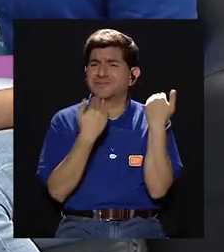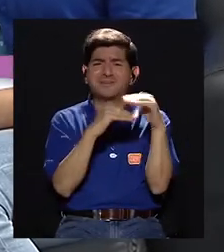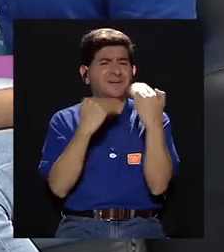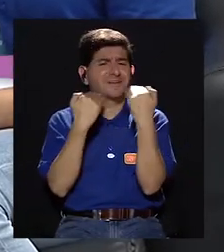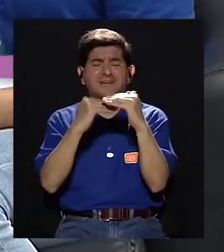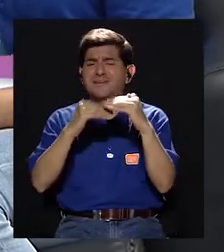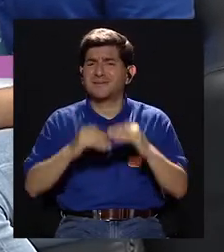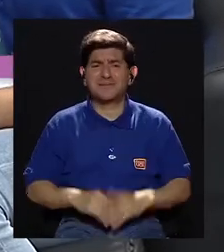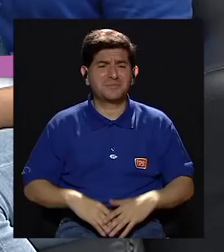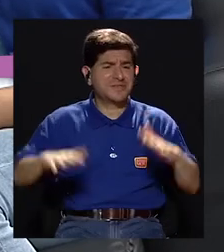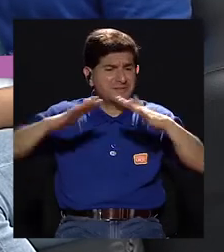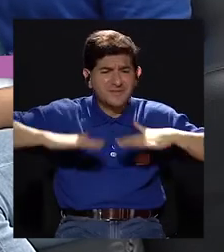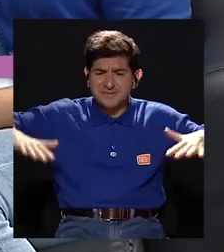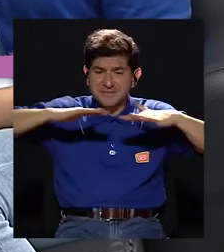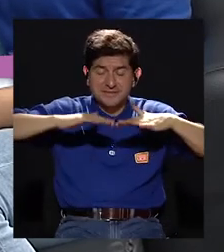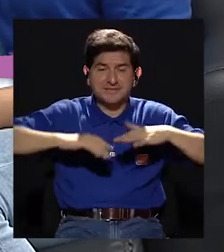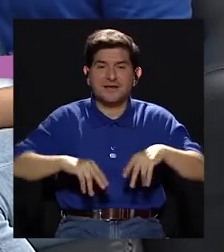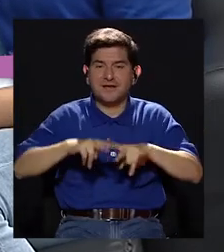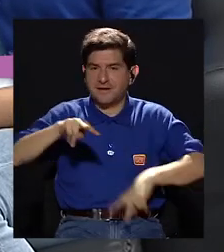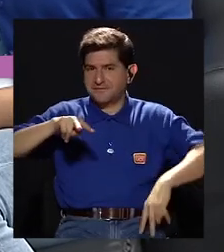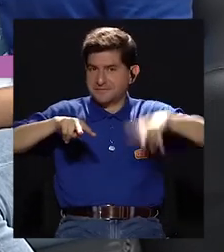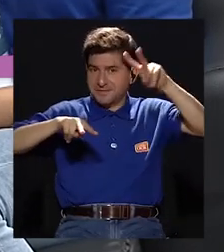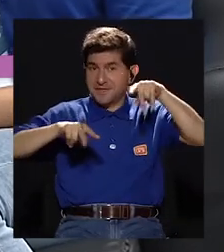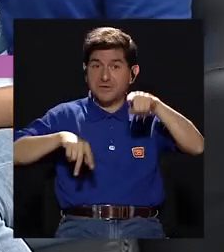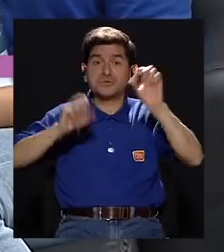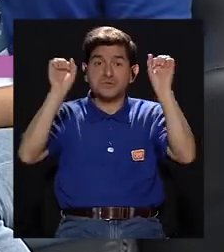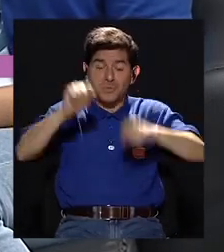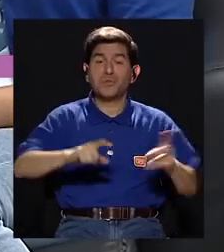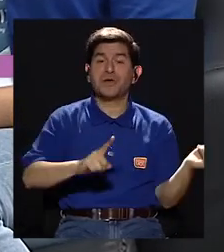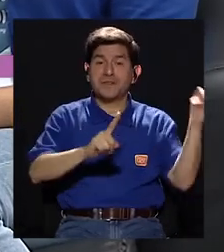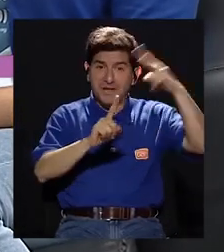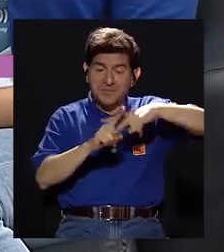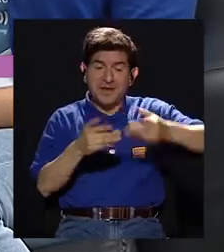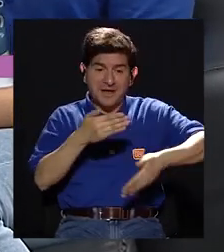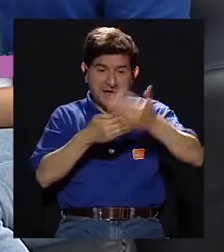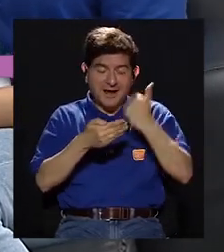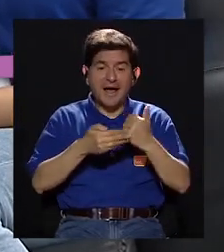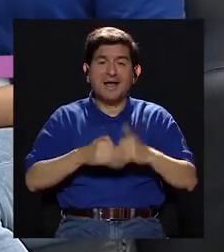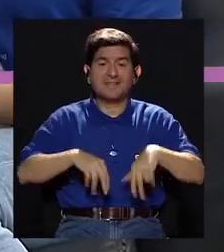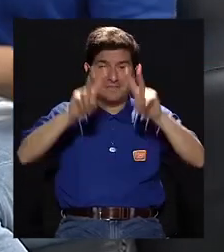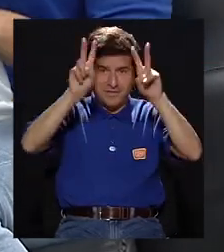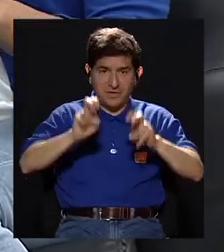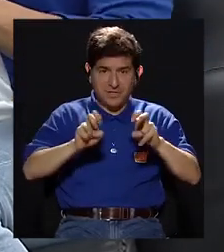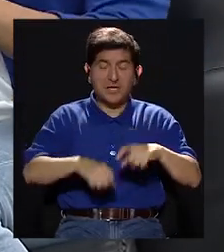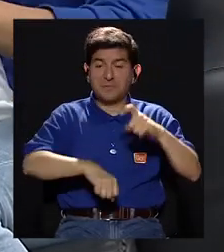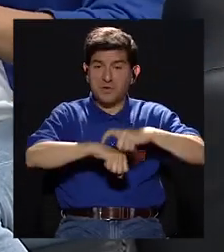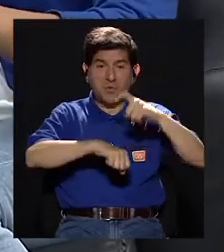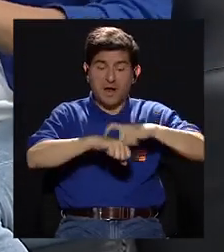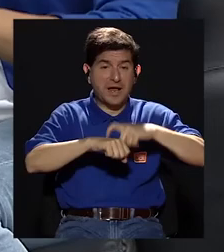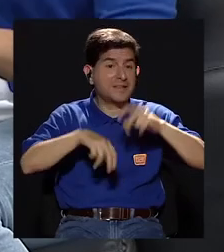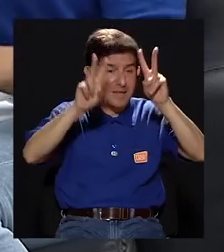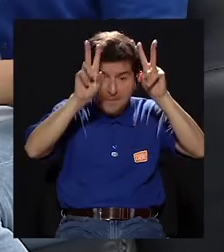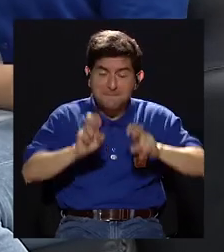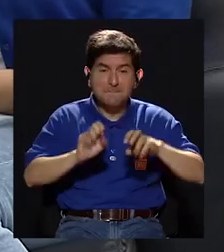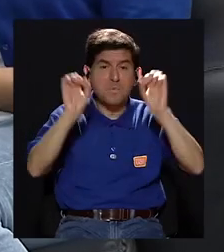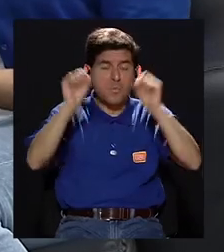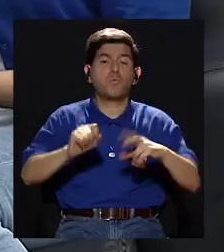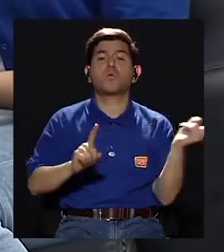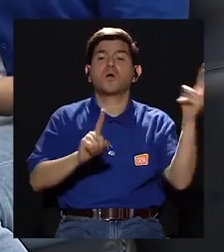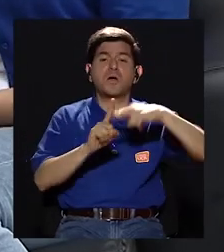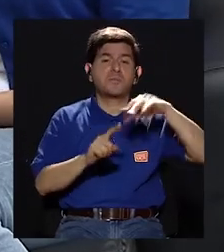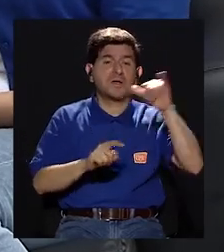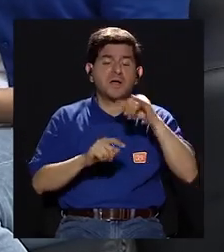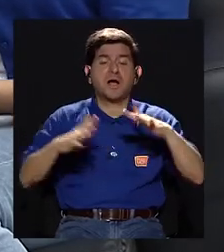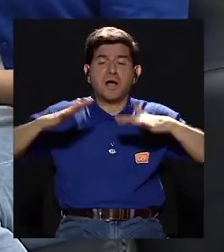como limitaciones físicas, ¿verdad? Esa es la ventaja. O sea, como te lo puedes aplicar antes de un examen o durante un examen así, te lo